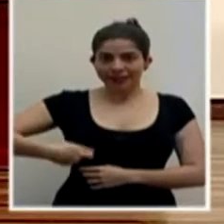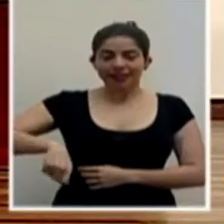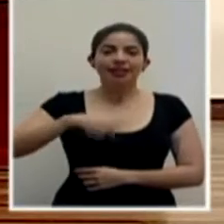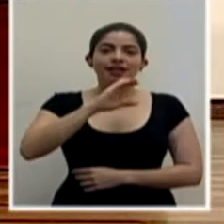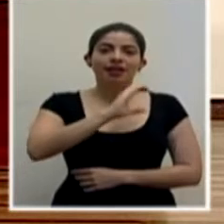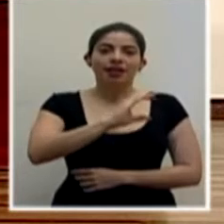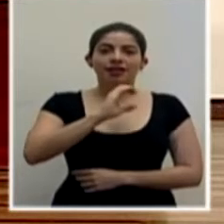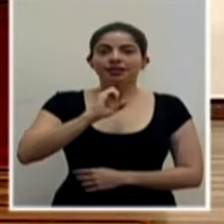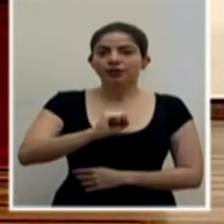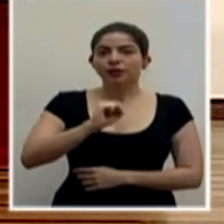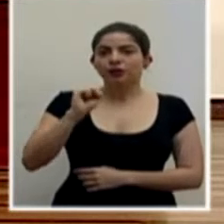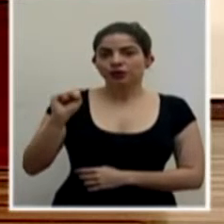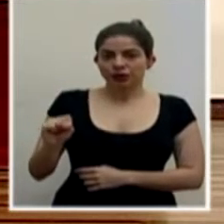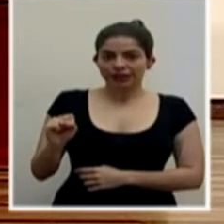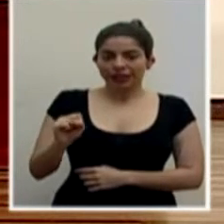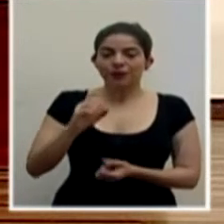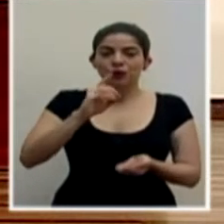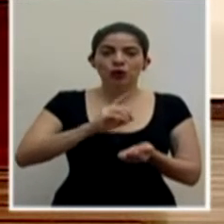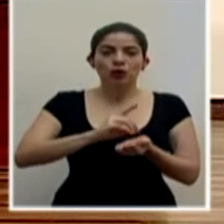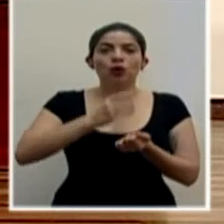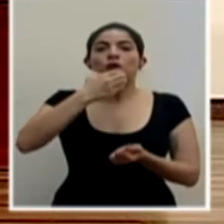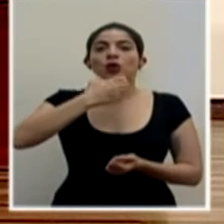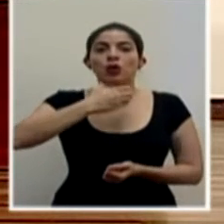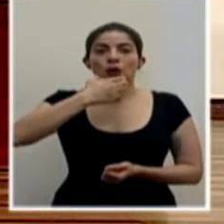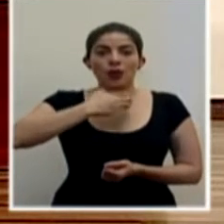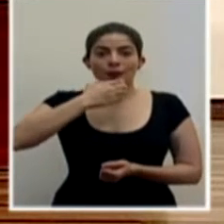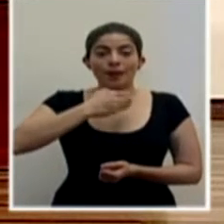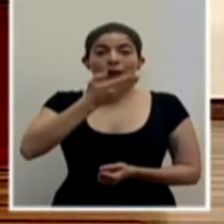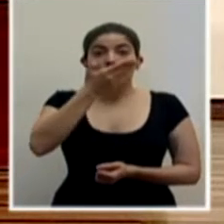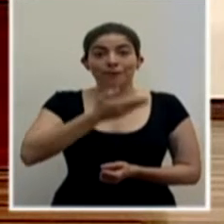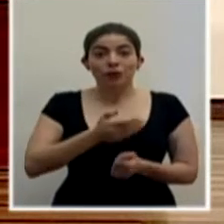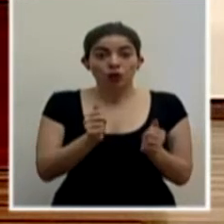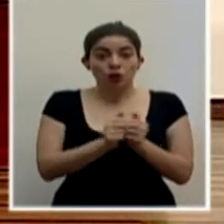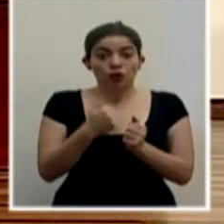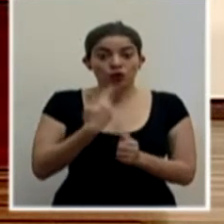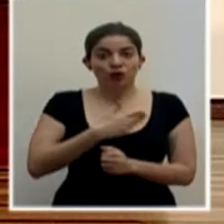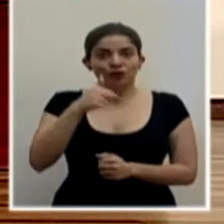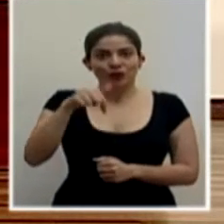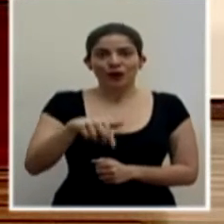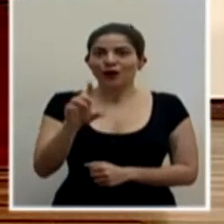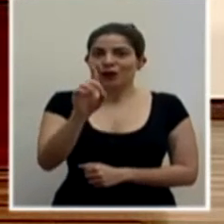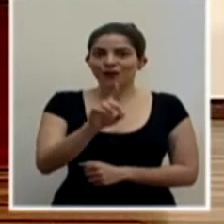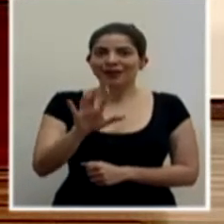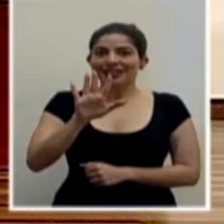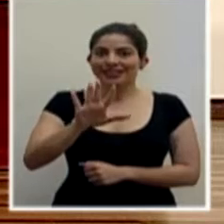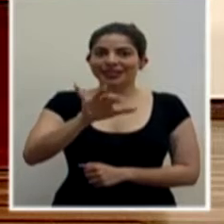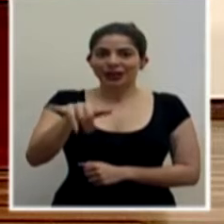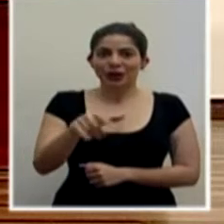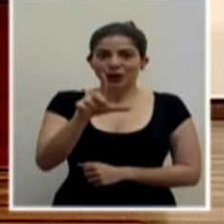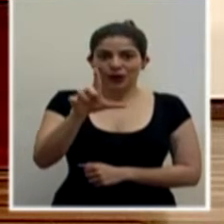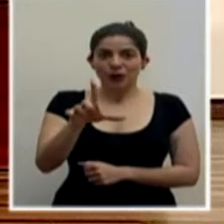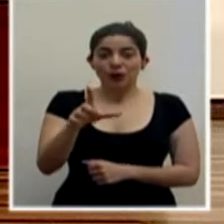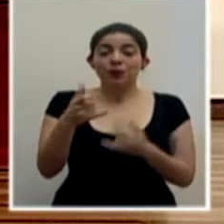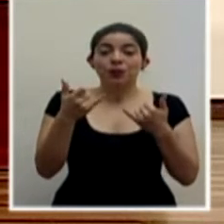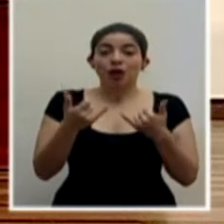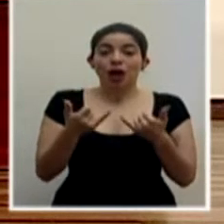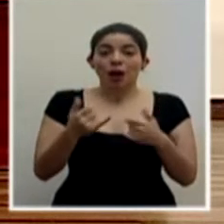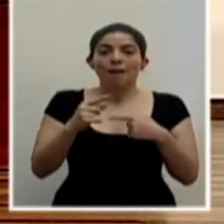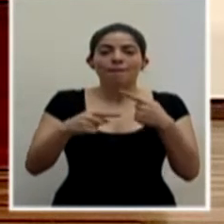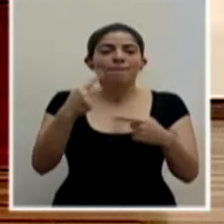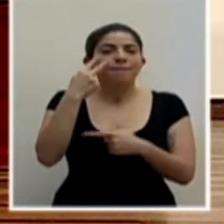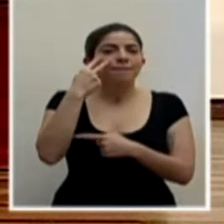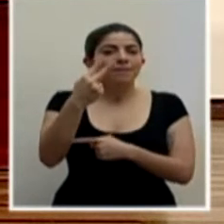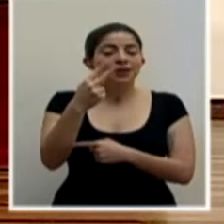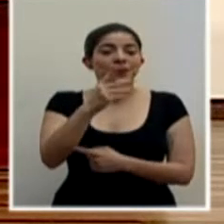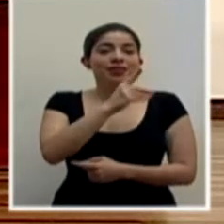de la Caja Costarricense de Seguro Social, el doctor Román Macaya, quien nos acompaña este domingo 5 de julio. A continuación,